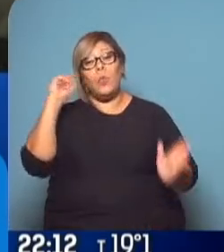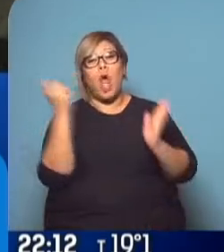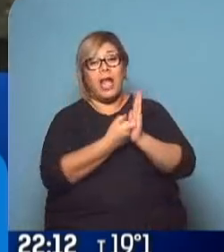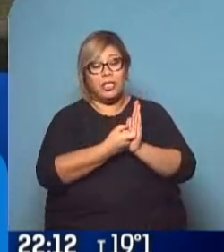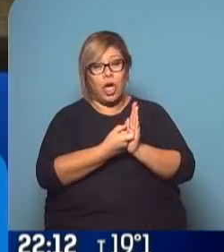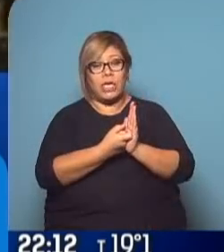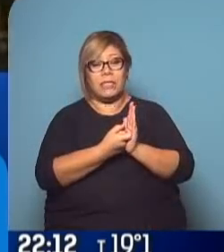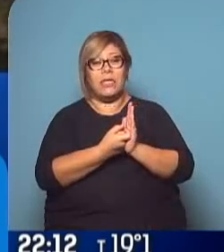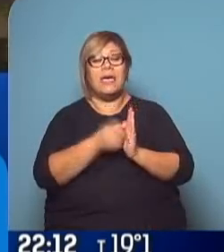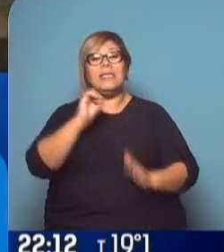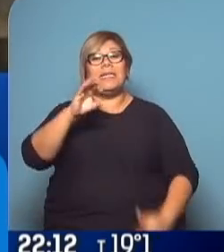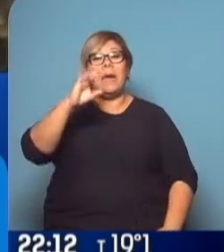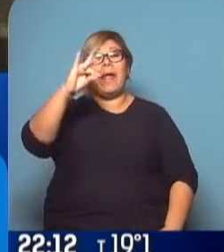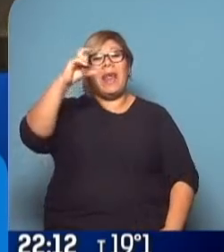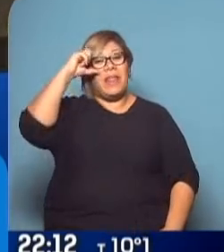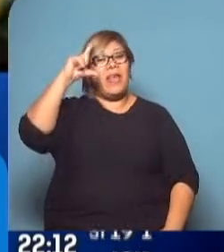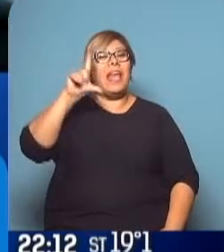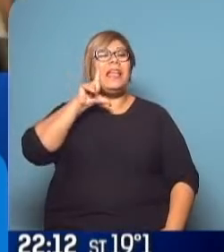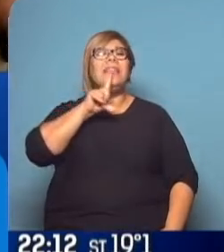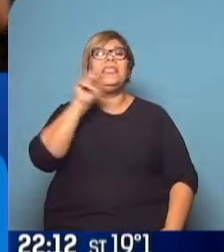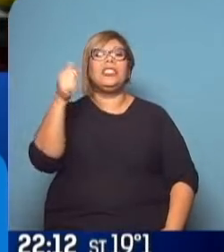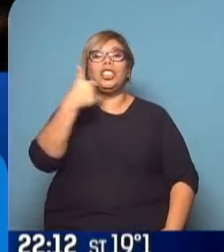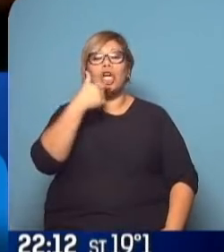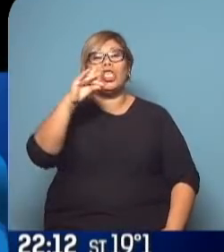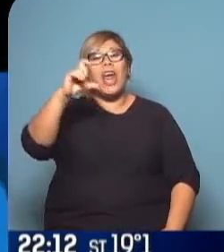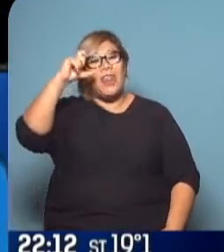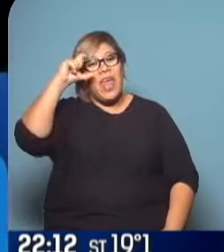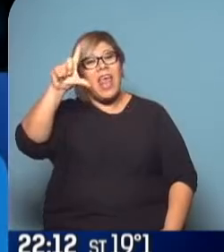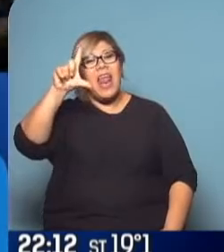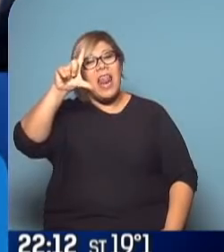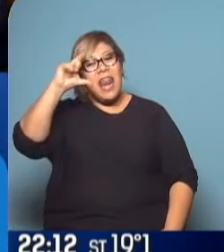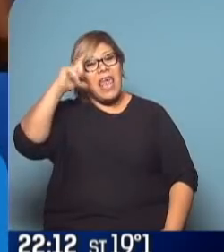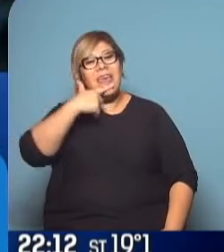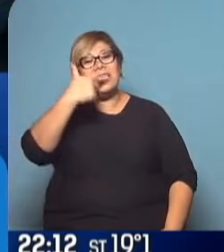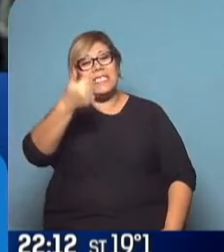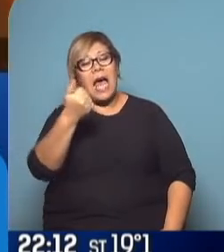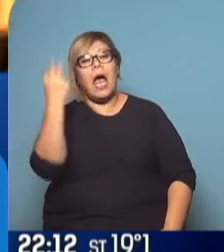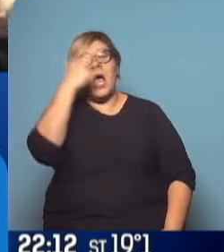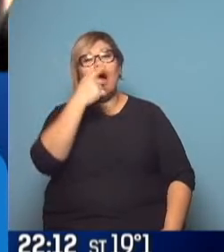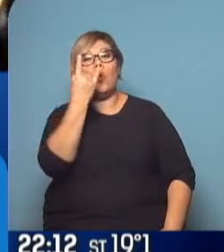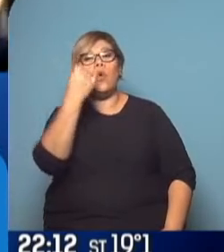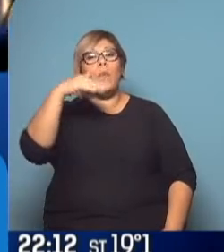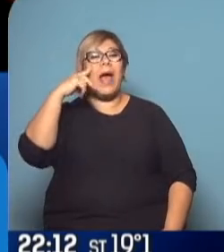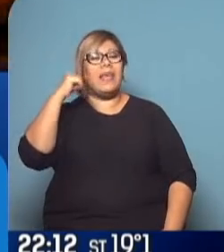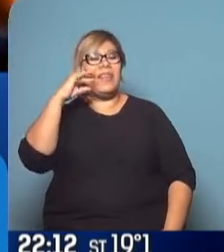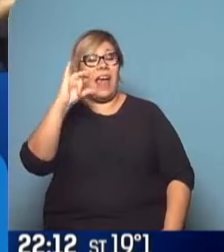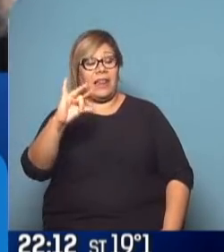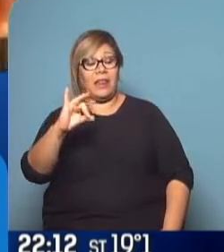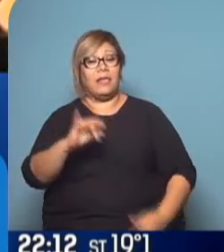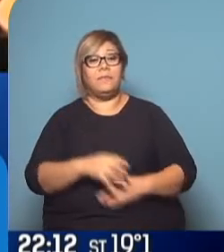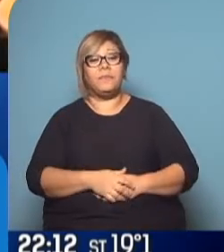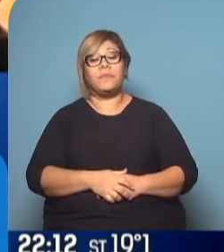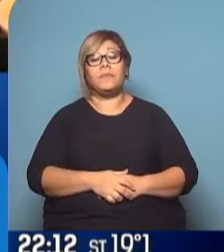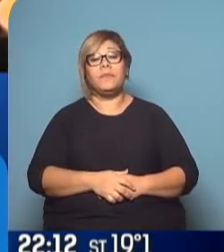en el mundo los últimos 400 años, fue lo que pasó en 1948, donde se aprobó la Declaración Universal, y a partir de